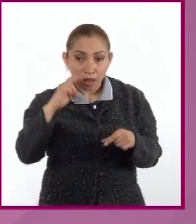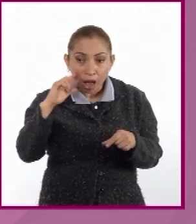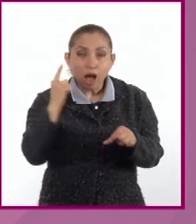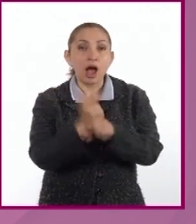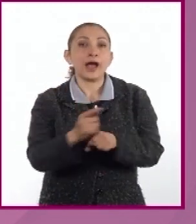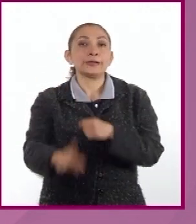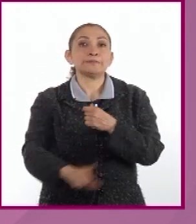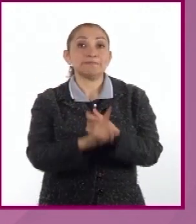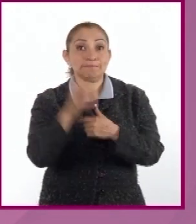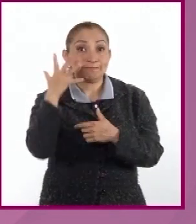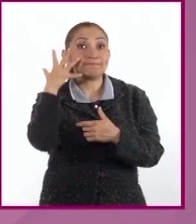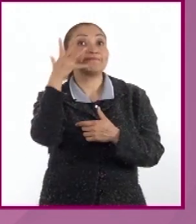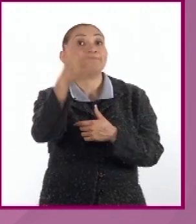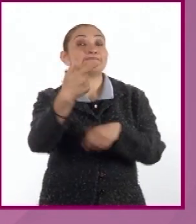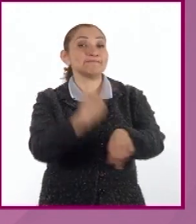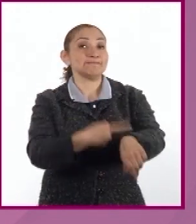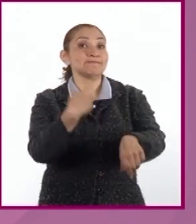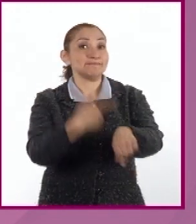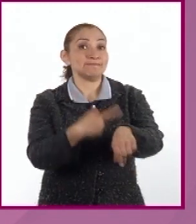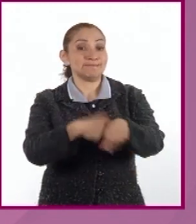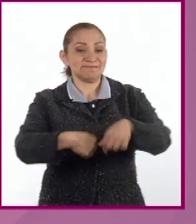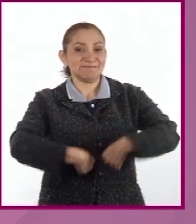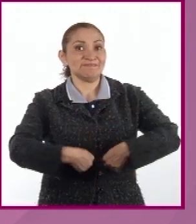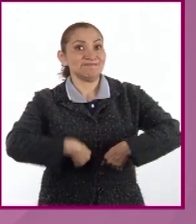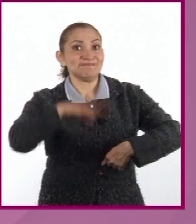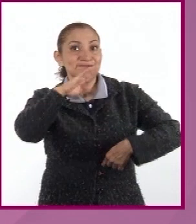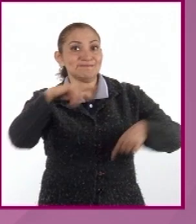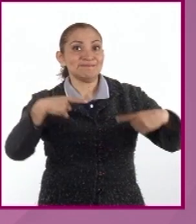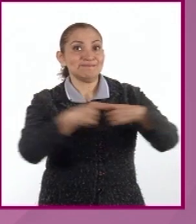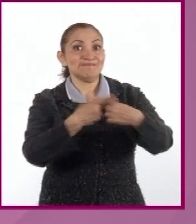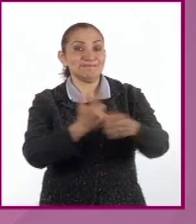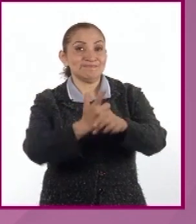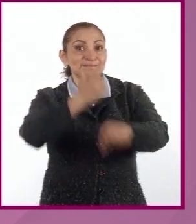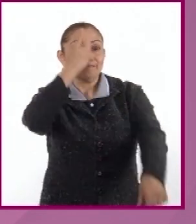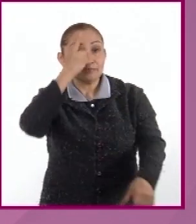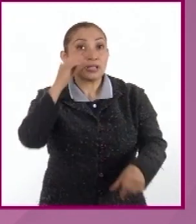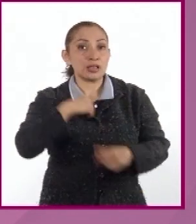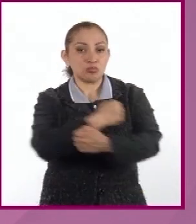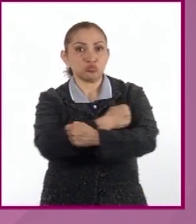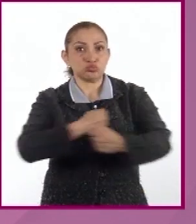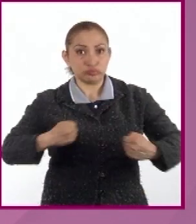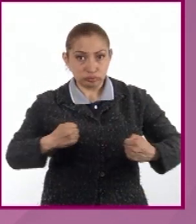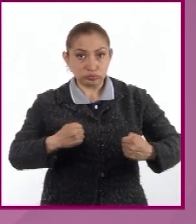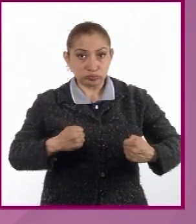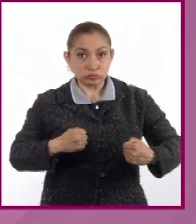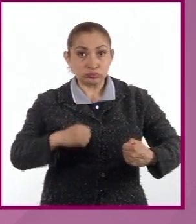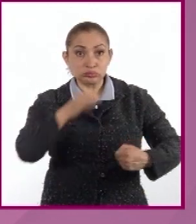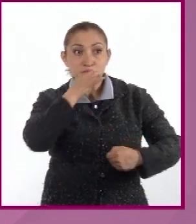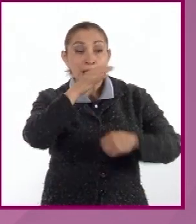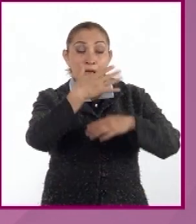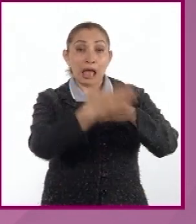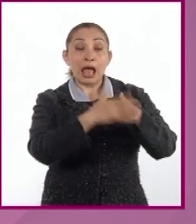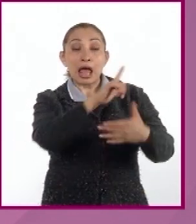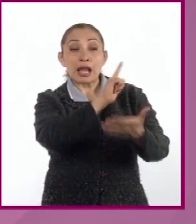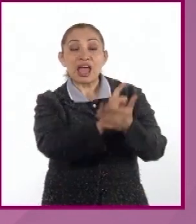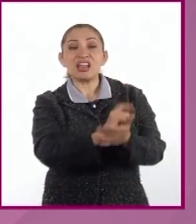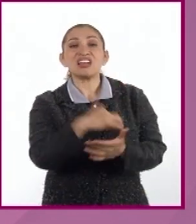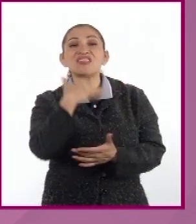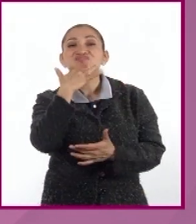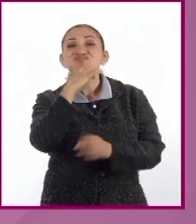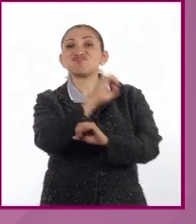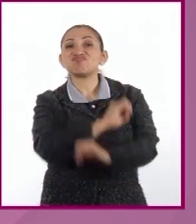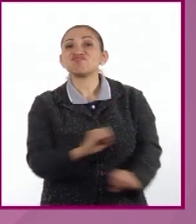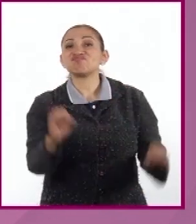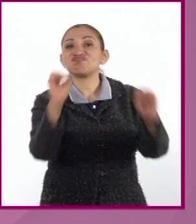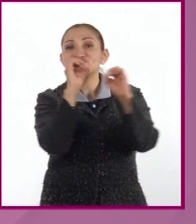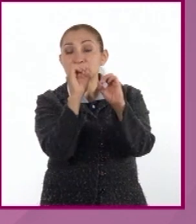son propensos a las enfermedades gastrointestinales severas y a la obesidad. Han llamado a la ley Chatarra Cero, y